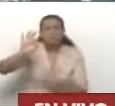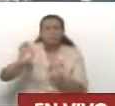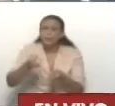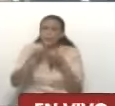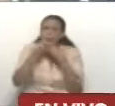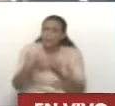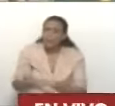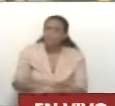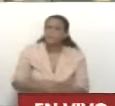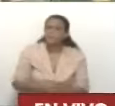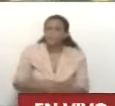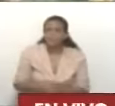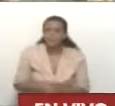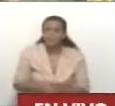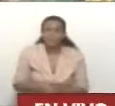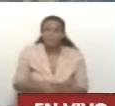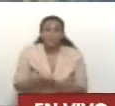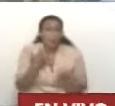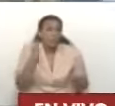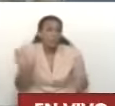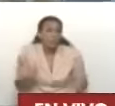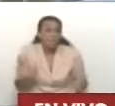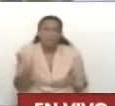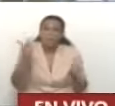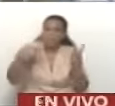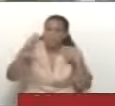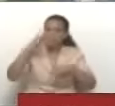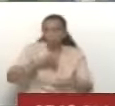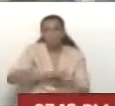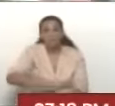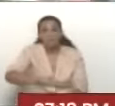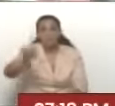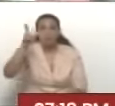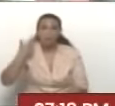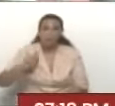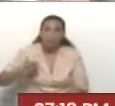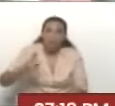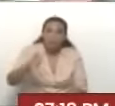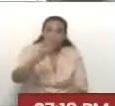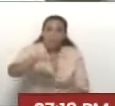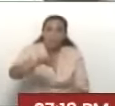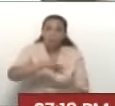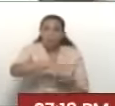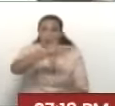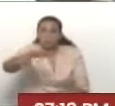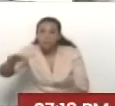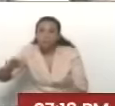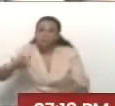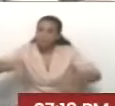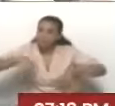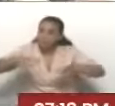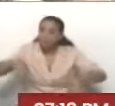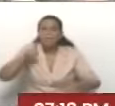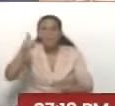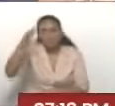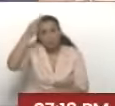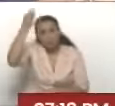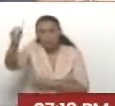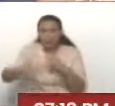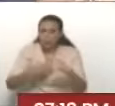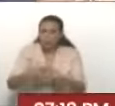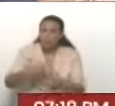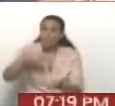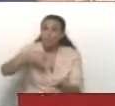hermosísimo. Cuando quieran salir de paseo a un lugar de playa, les recomiendo vayan a